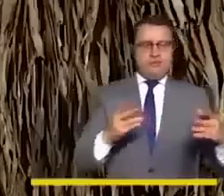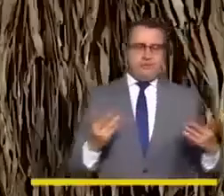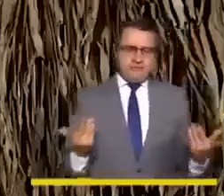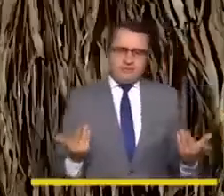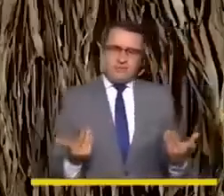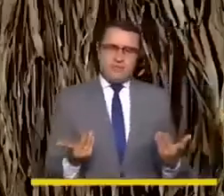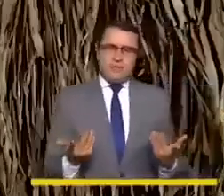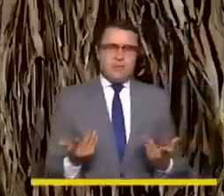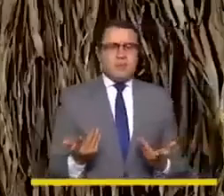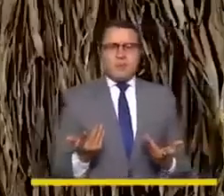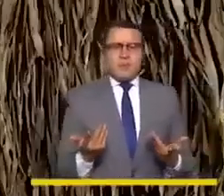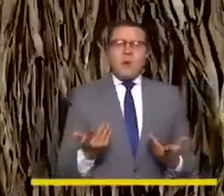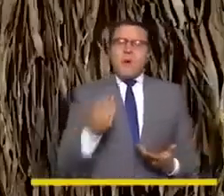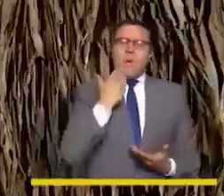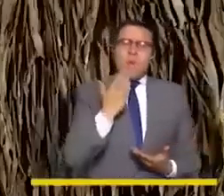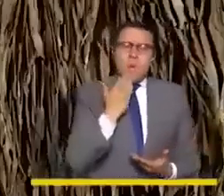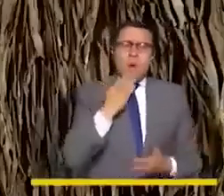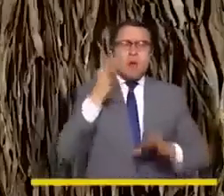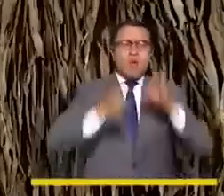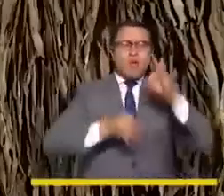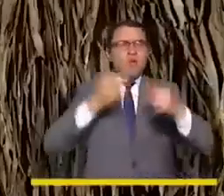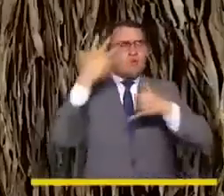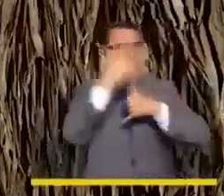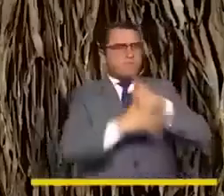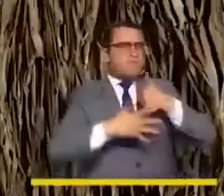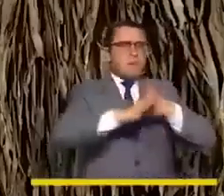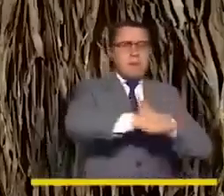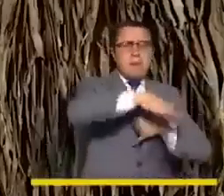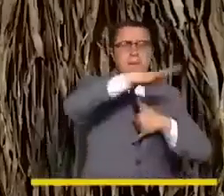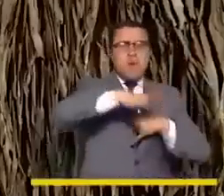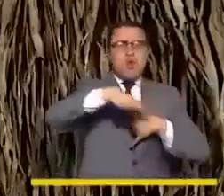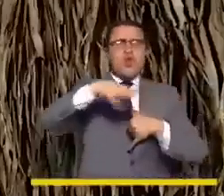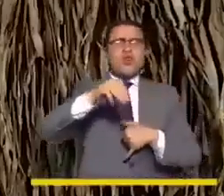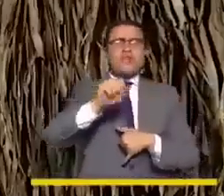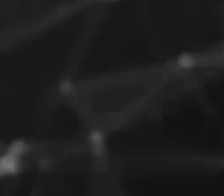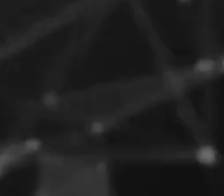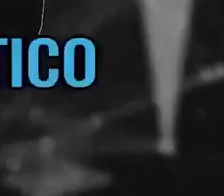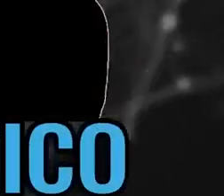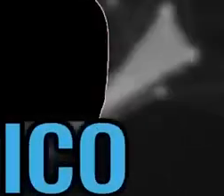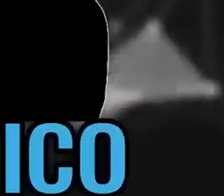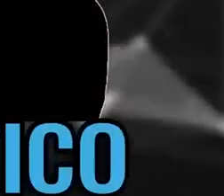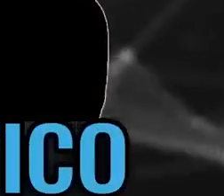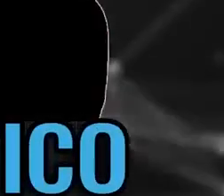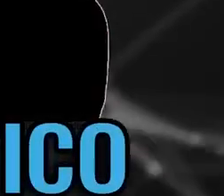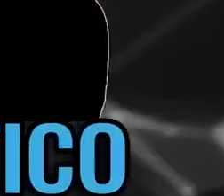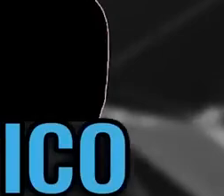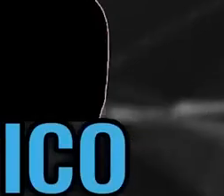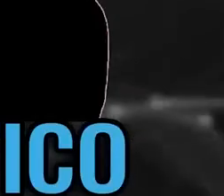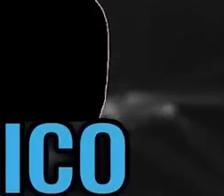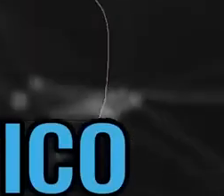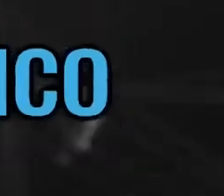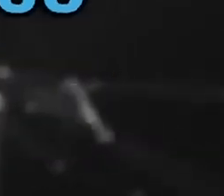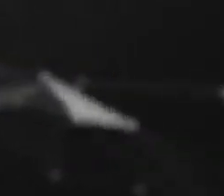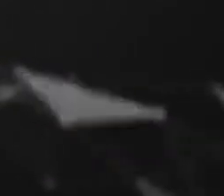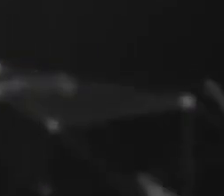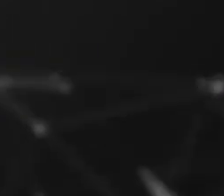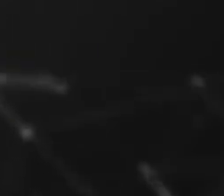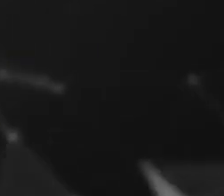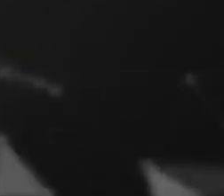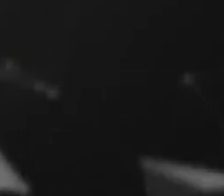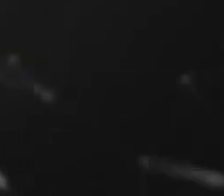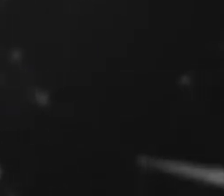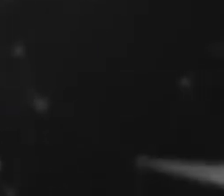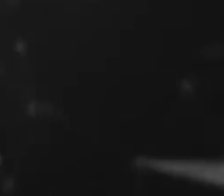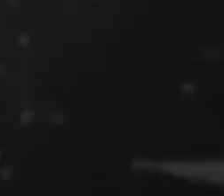¿Cuándo terminará de haber justicia en los Montes de María? Yo me pregunto. Apoya el trabajo periodístico del Tercer